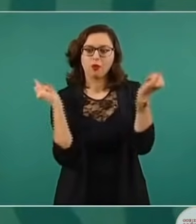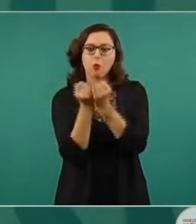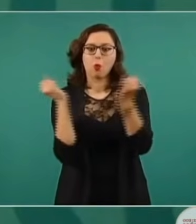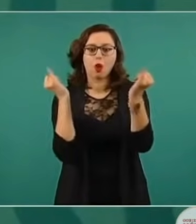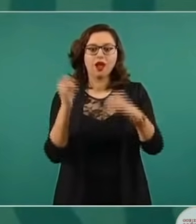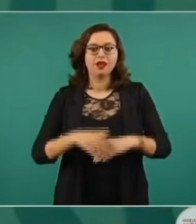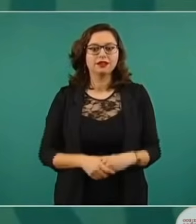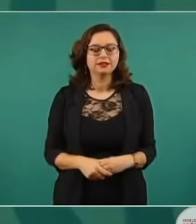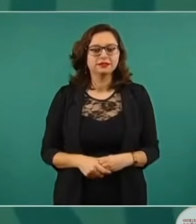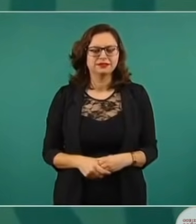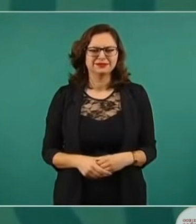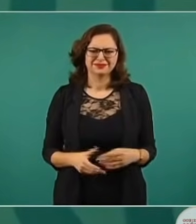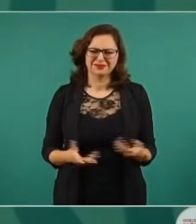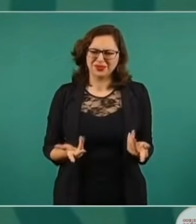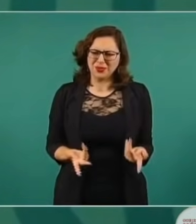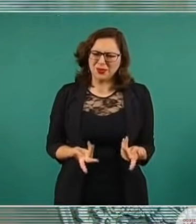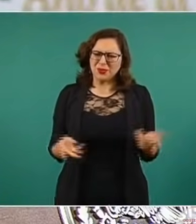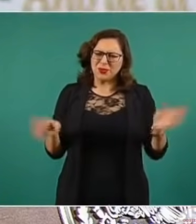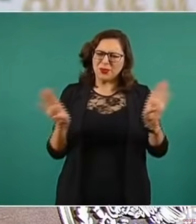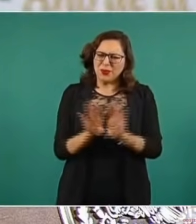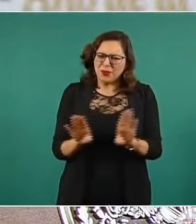Esos eran los ejemplos.